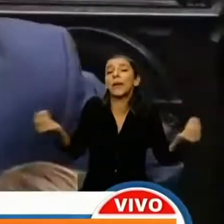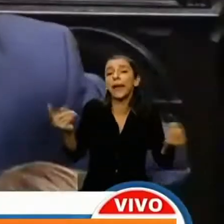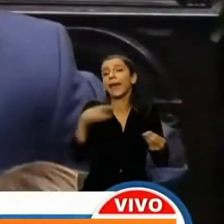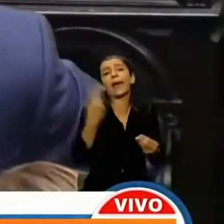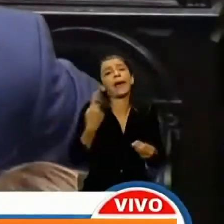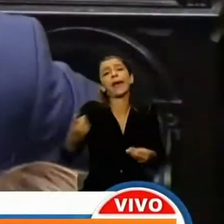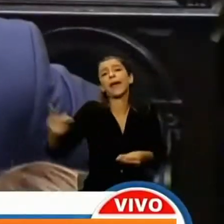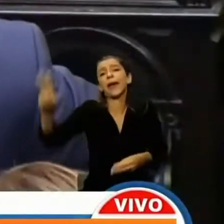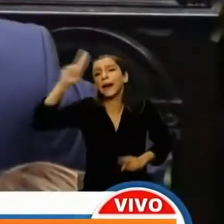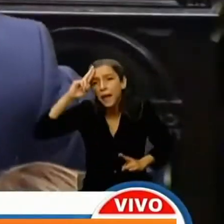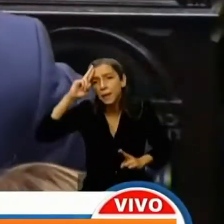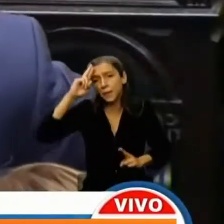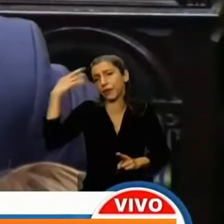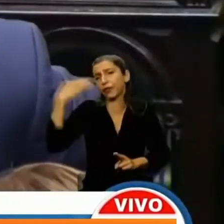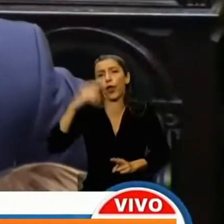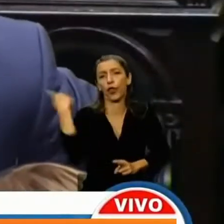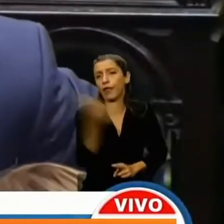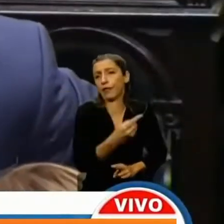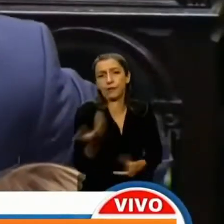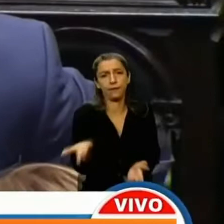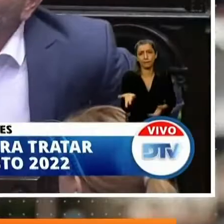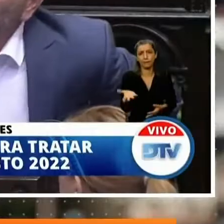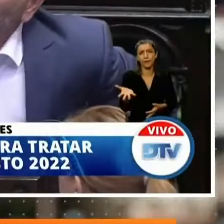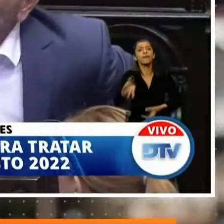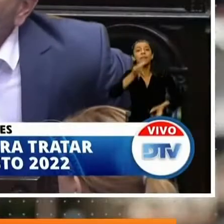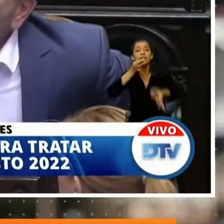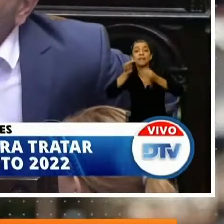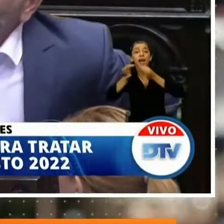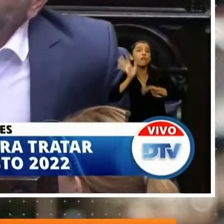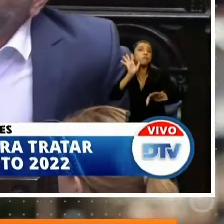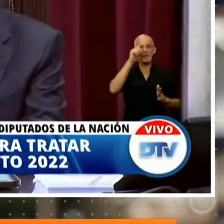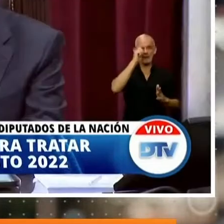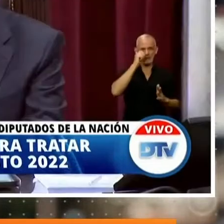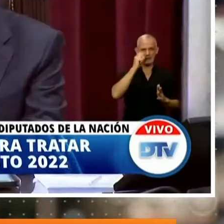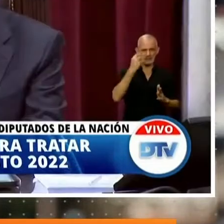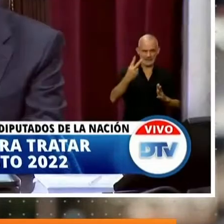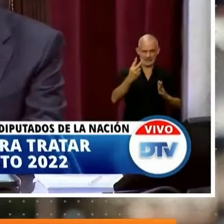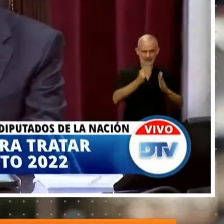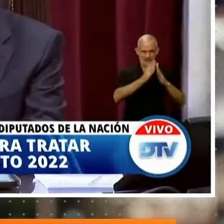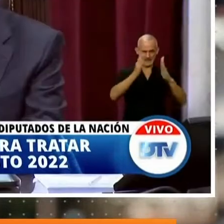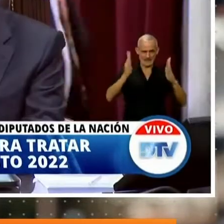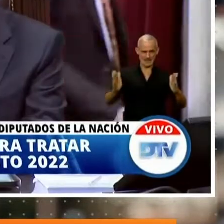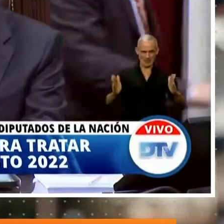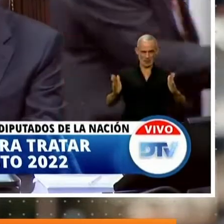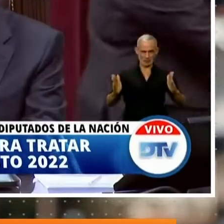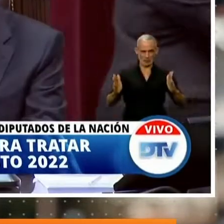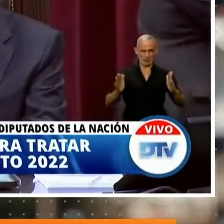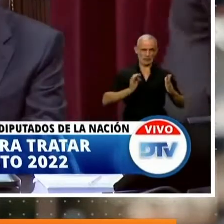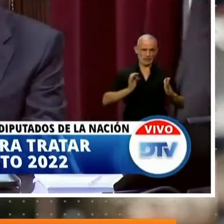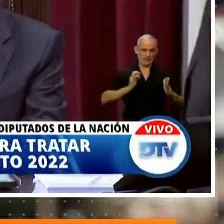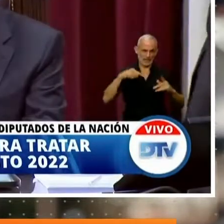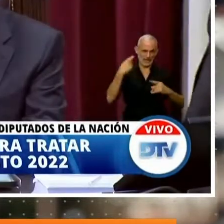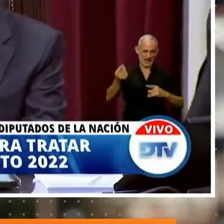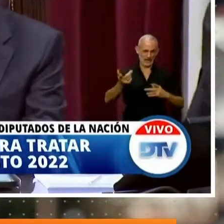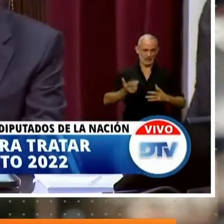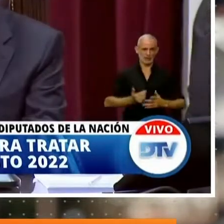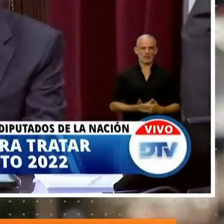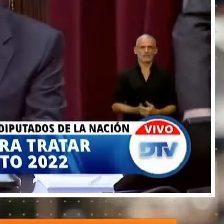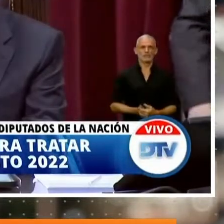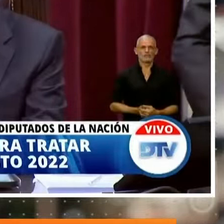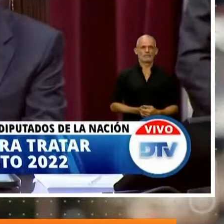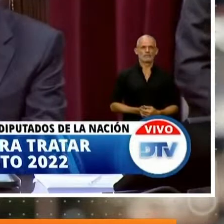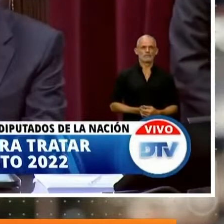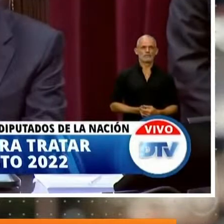Porque se va a hacer más caro financiarse en el exterior, va a haber menos fondos especulativos dando vuelta, va a haber menos